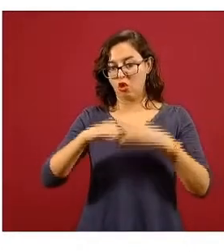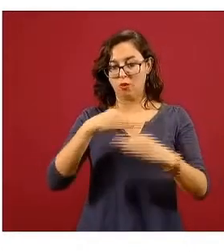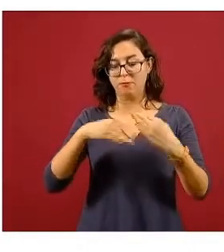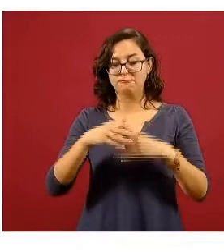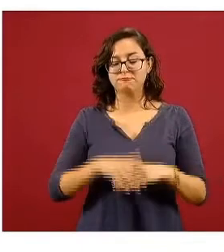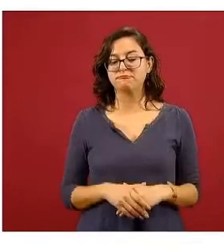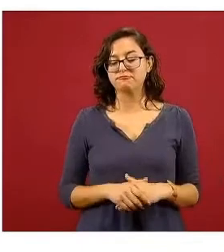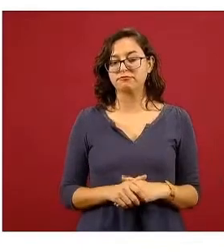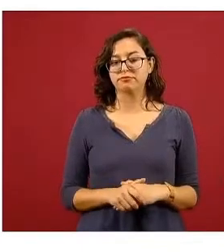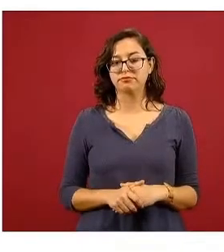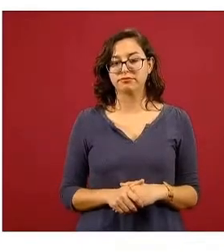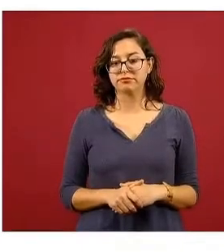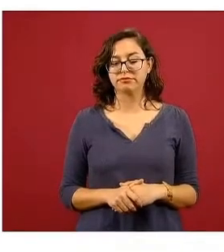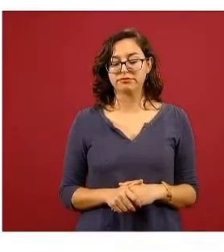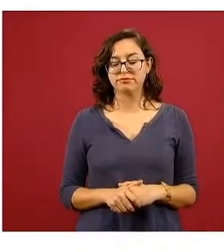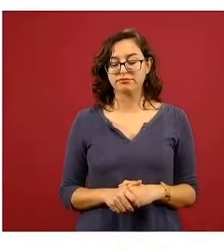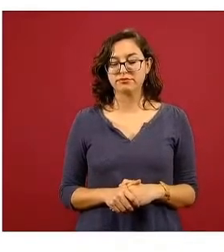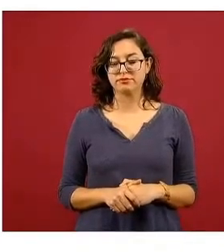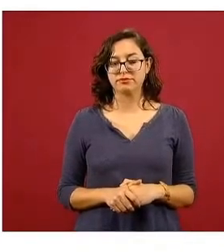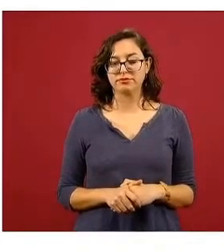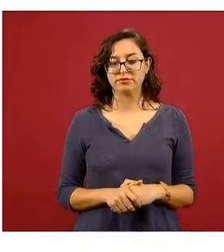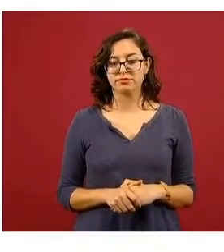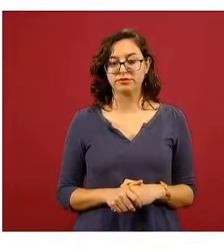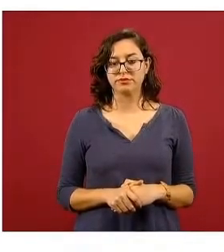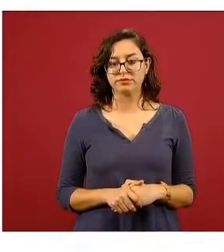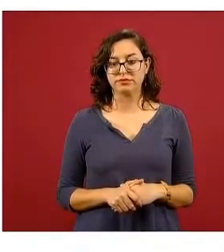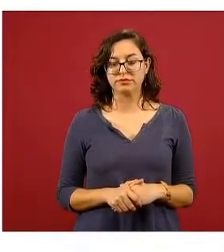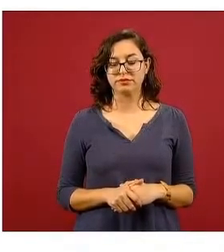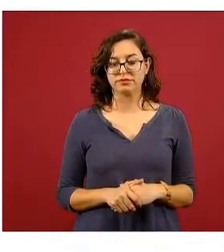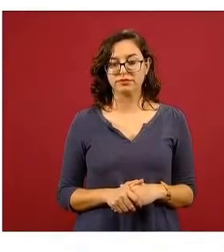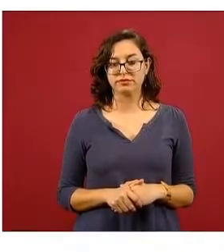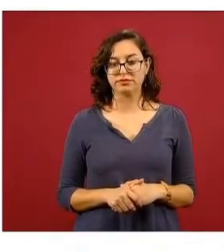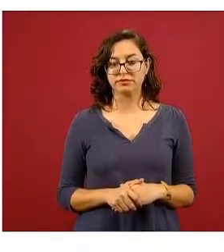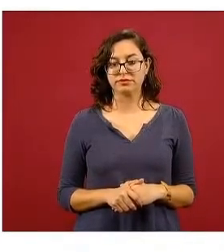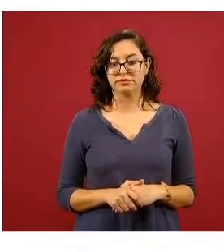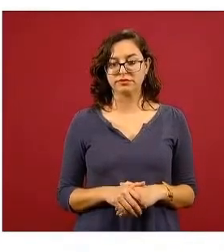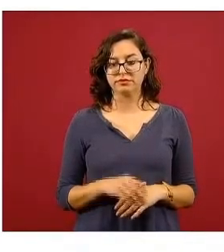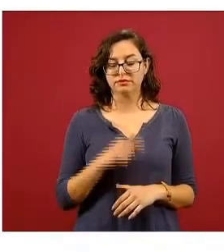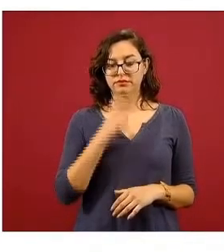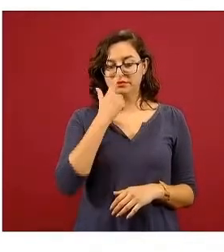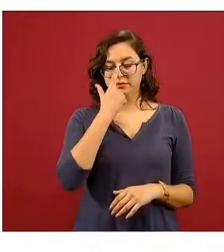24, 25, 26, ya en